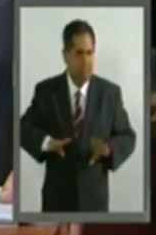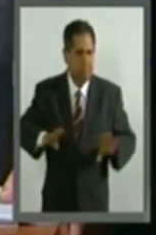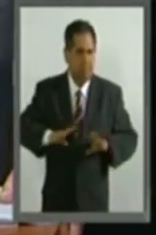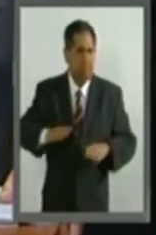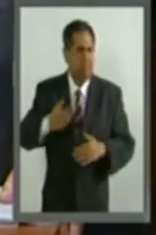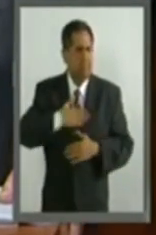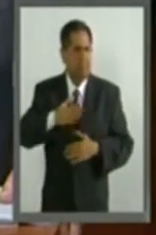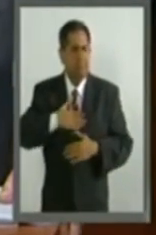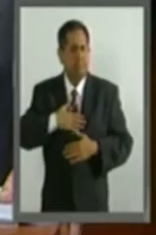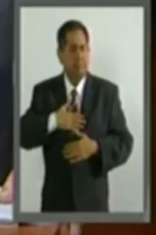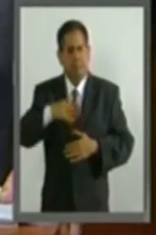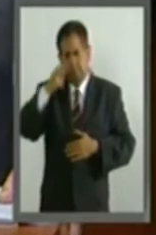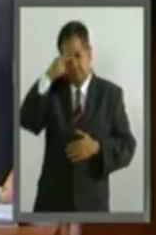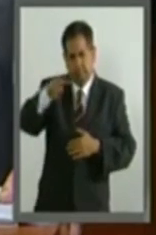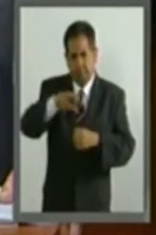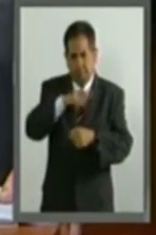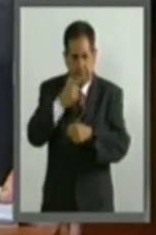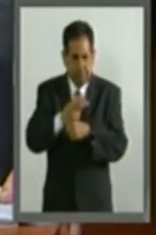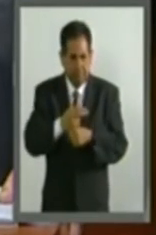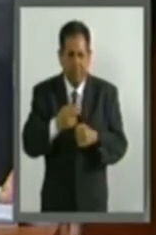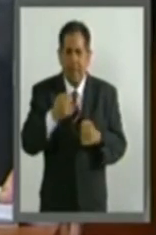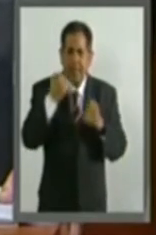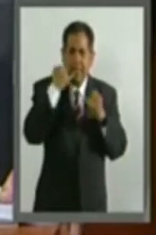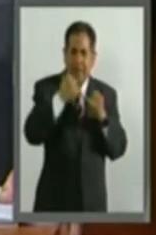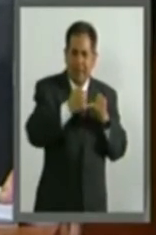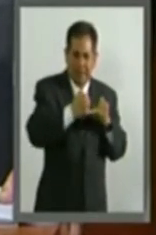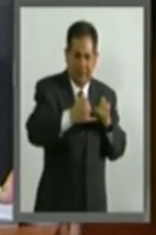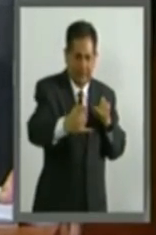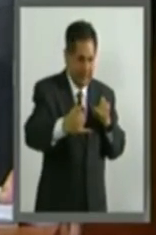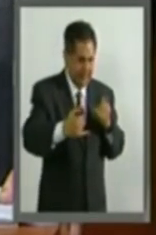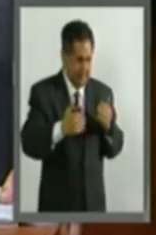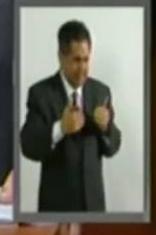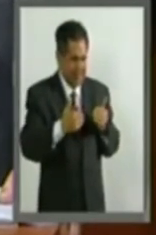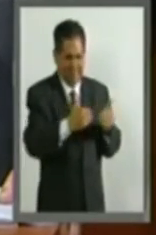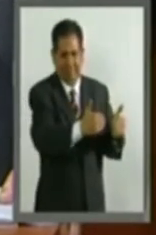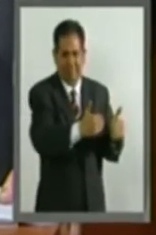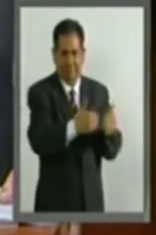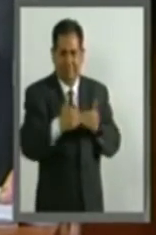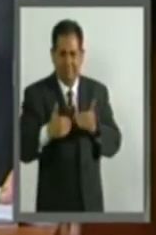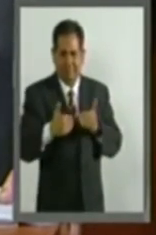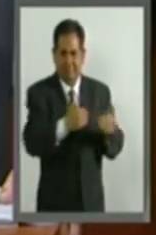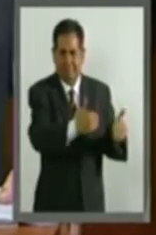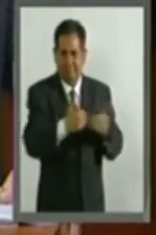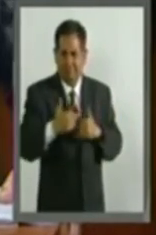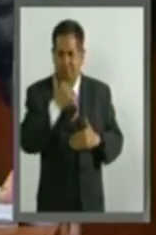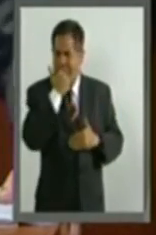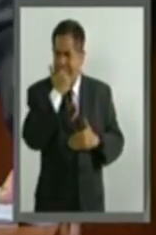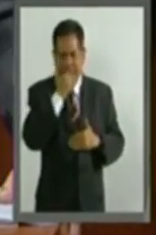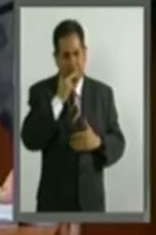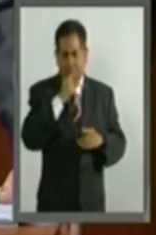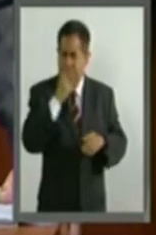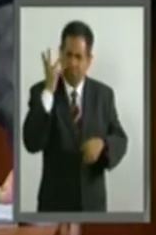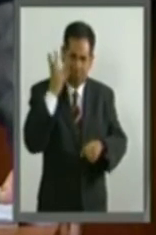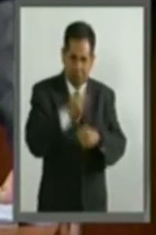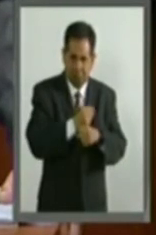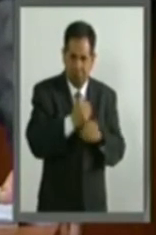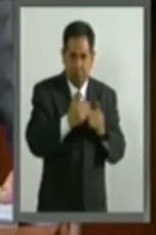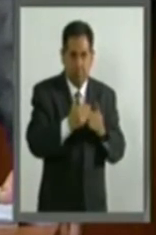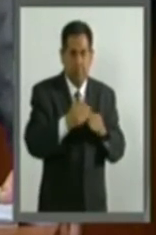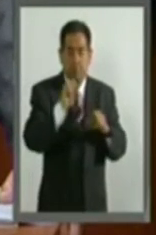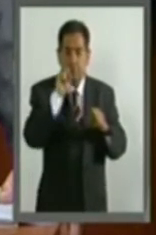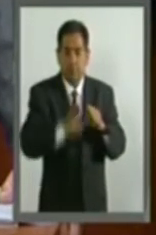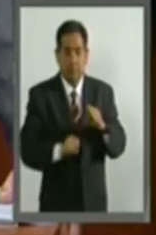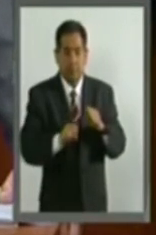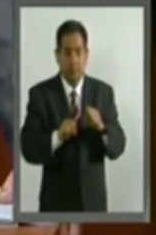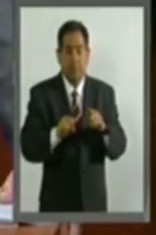la República, la rectificación de la línea divisoria entre los Estados Unidos mexicanos y los Estados Unidos de América, al oeste de